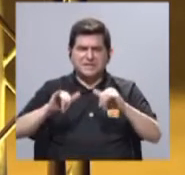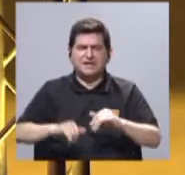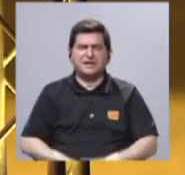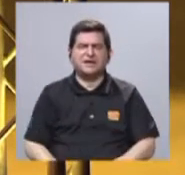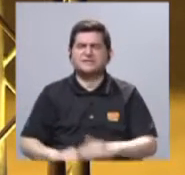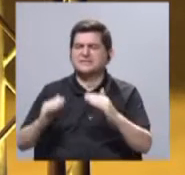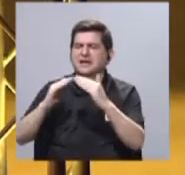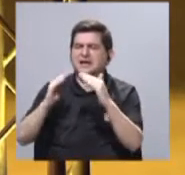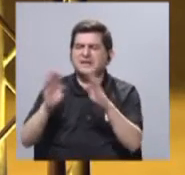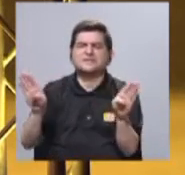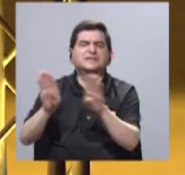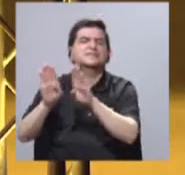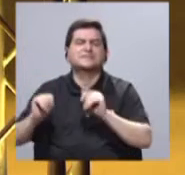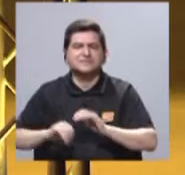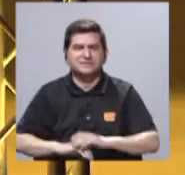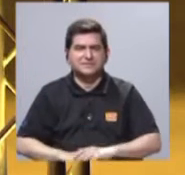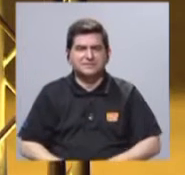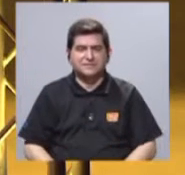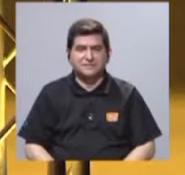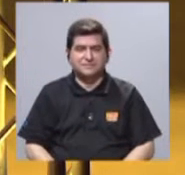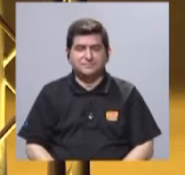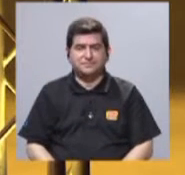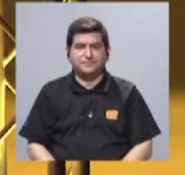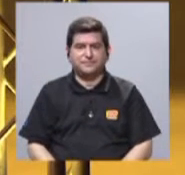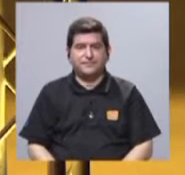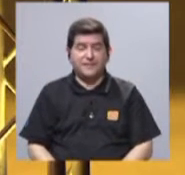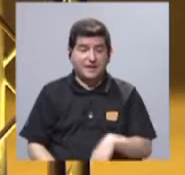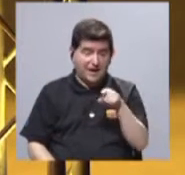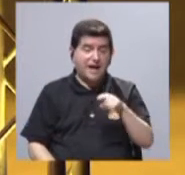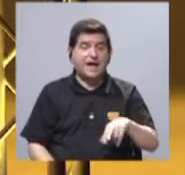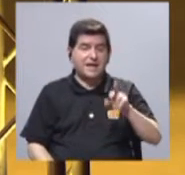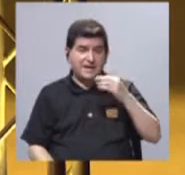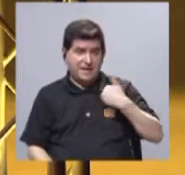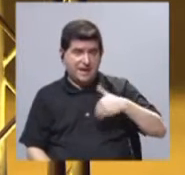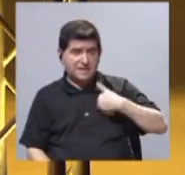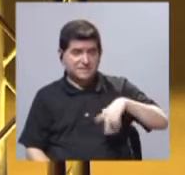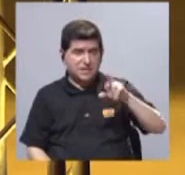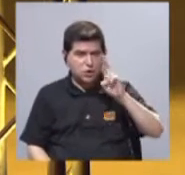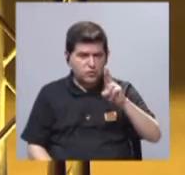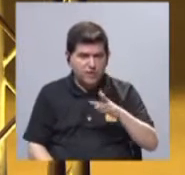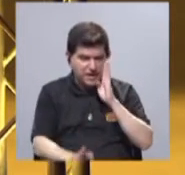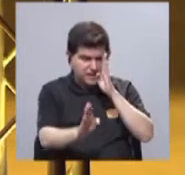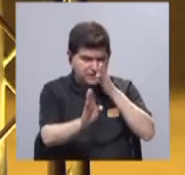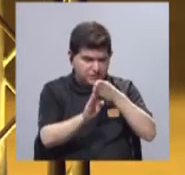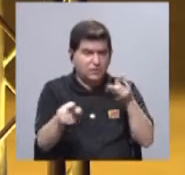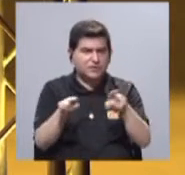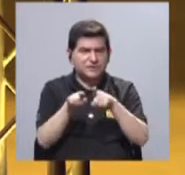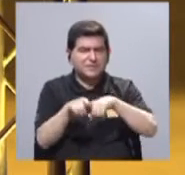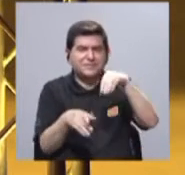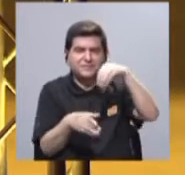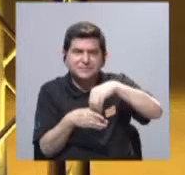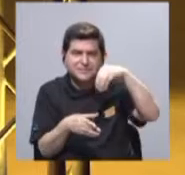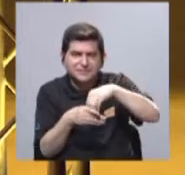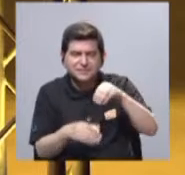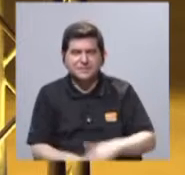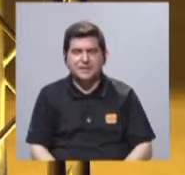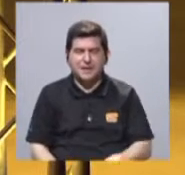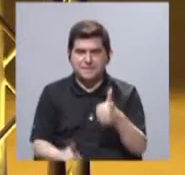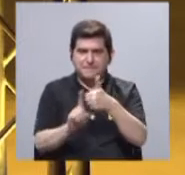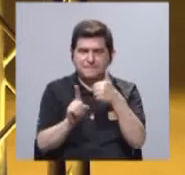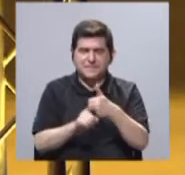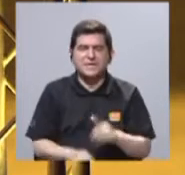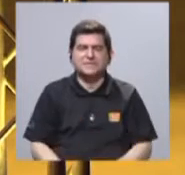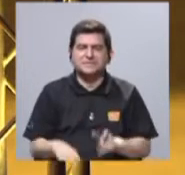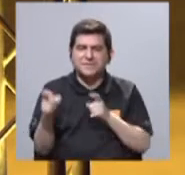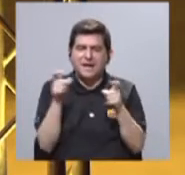aunque riccardo ahí era muy incisivo yo creo que también hay un componente de las propias